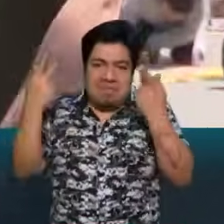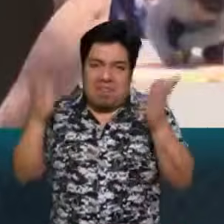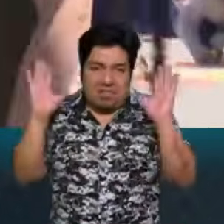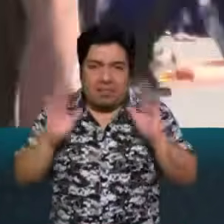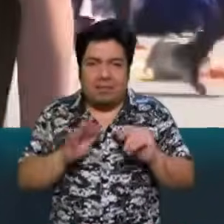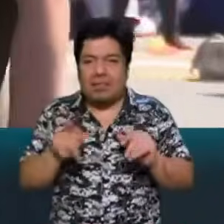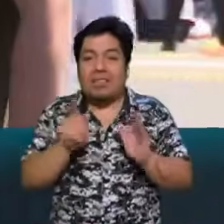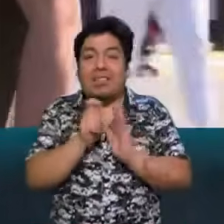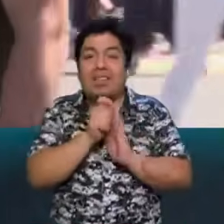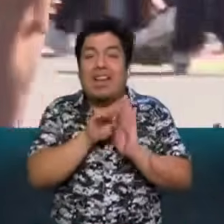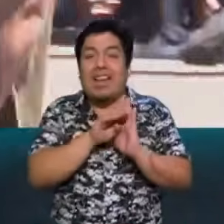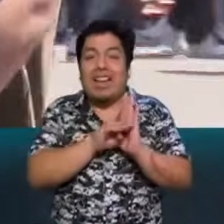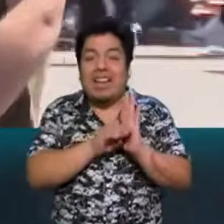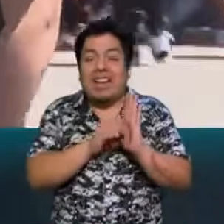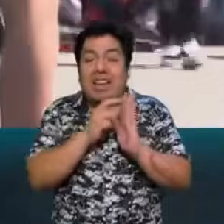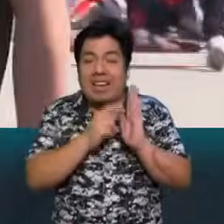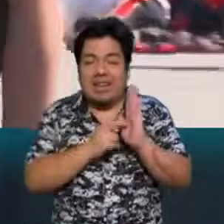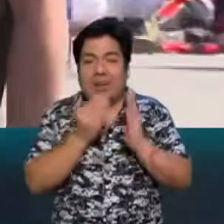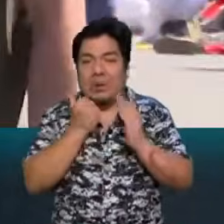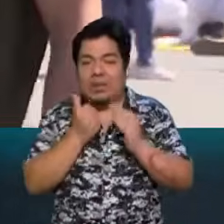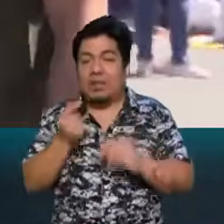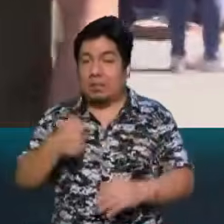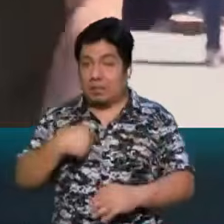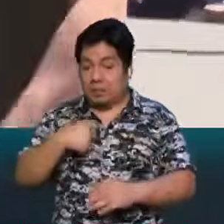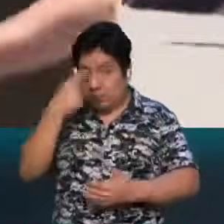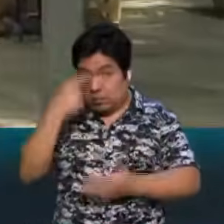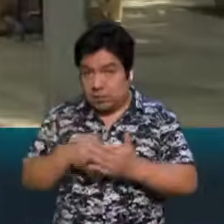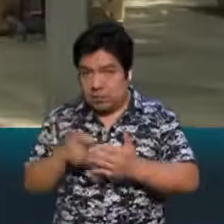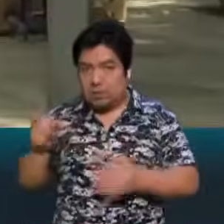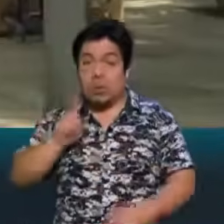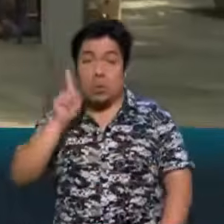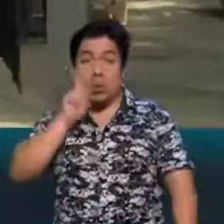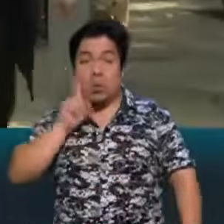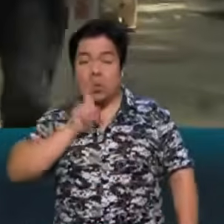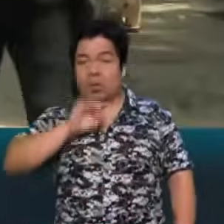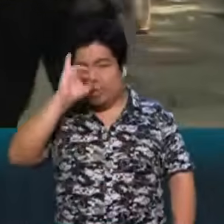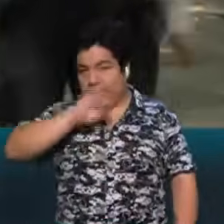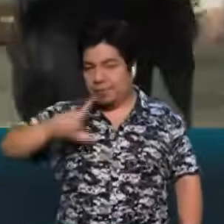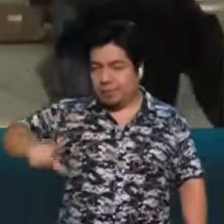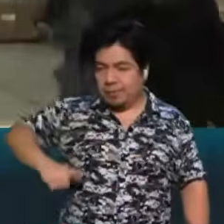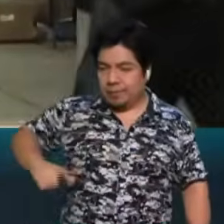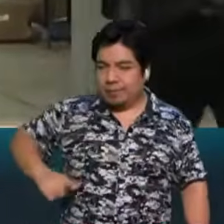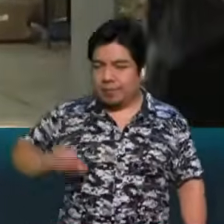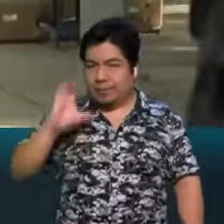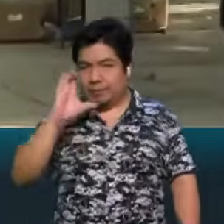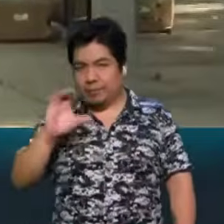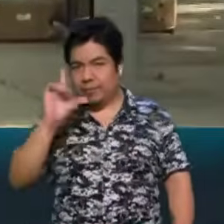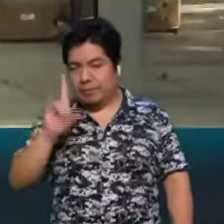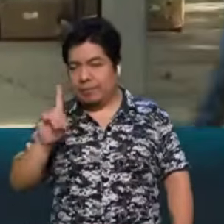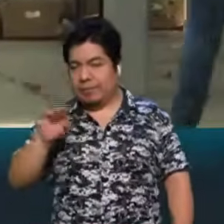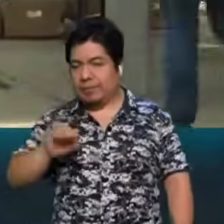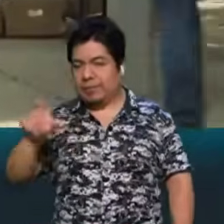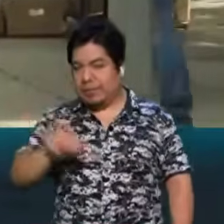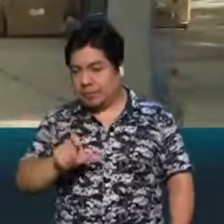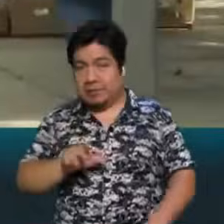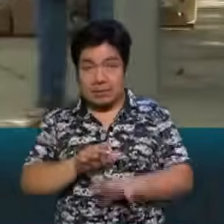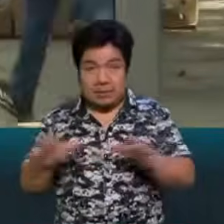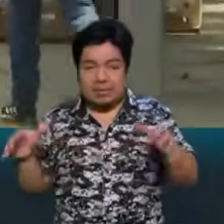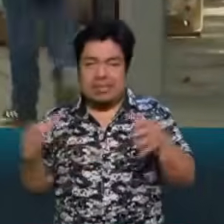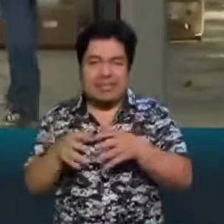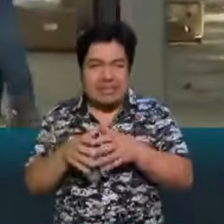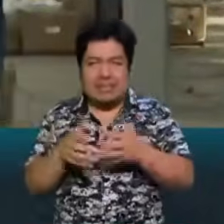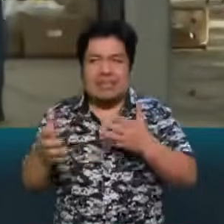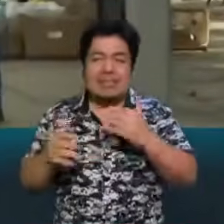A mí me parece una muy buena noticia que la jefa de gobierno y el gobierno de la Ciudad de México en general se han puesto metas